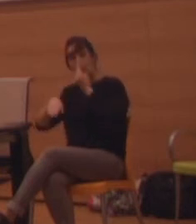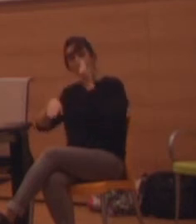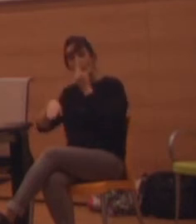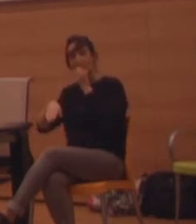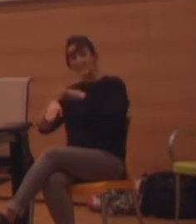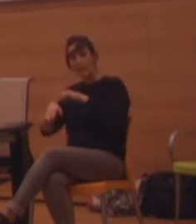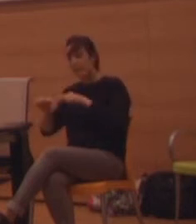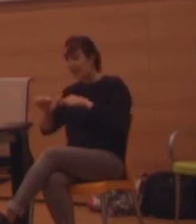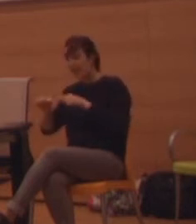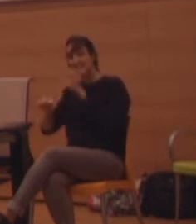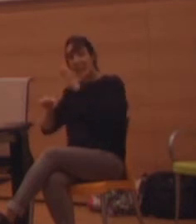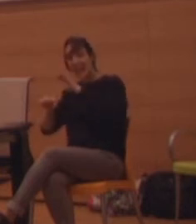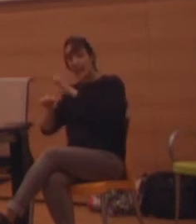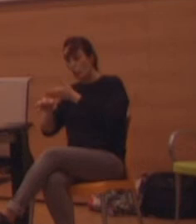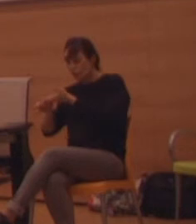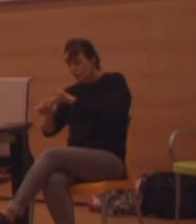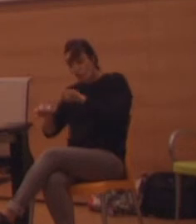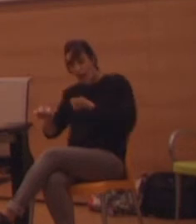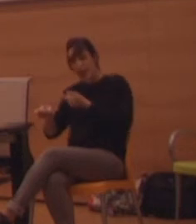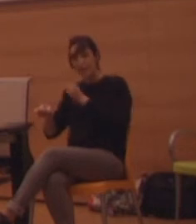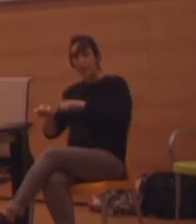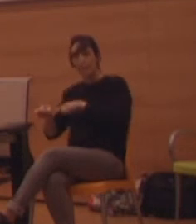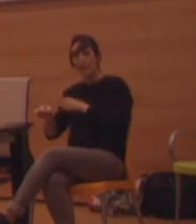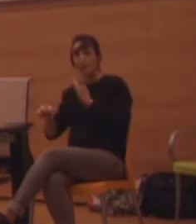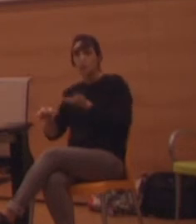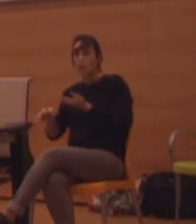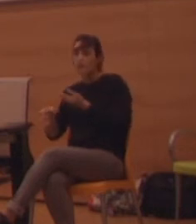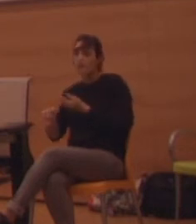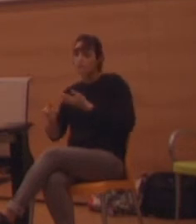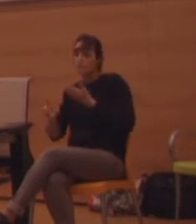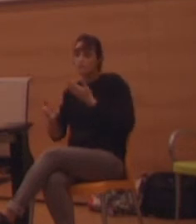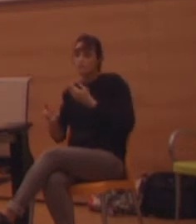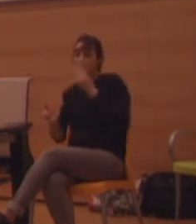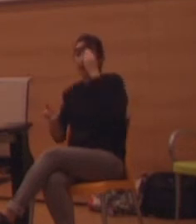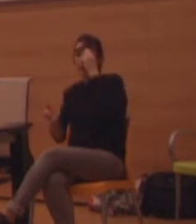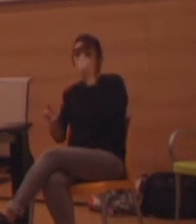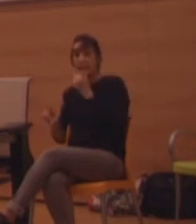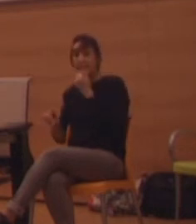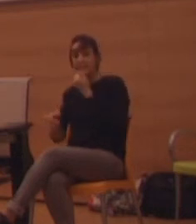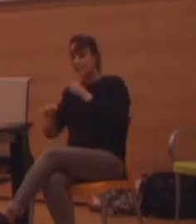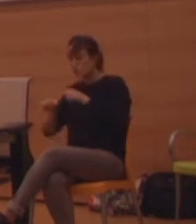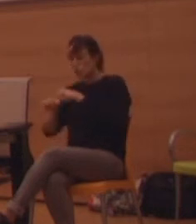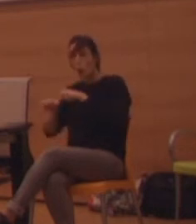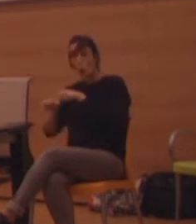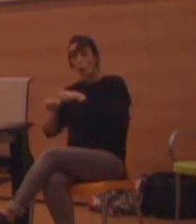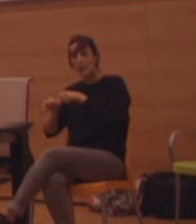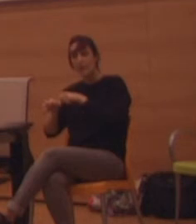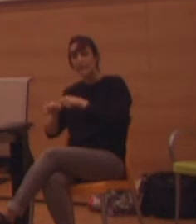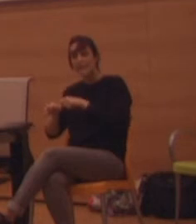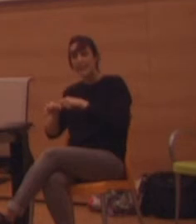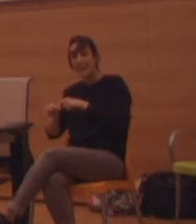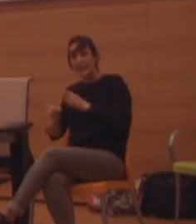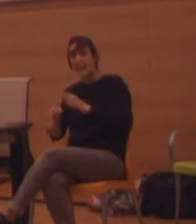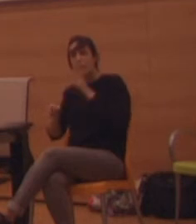dentro, estimula la cicatrización, y hay que hacer la salvedad que si son úlceras neuropáticas podemos ser agresivos en el